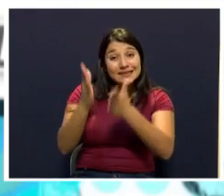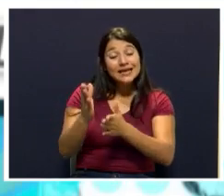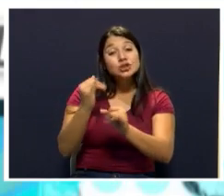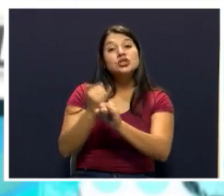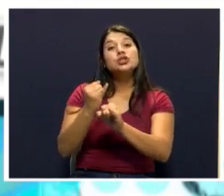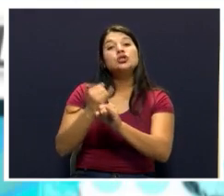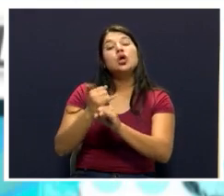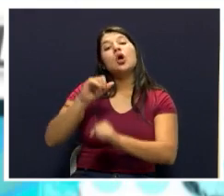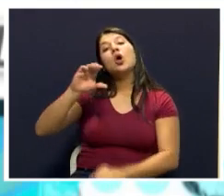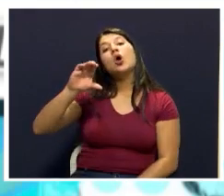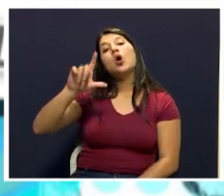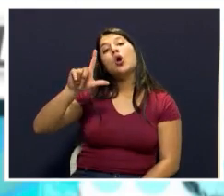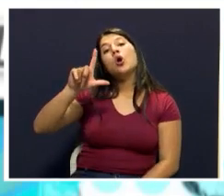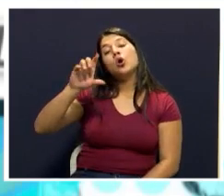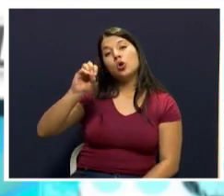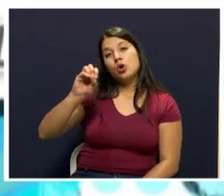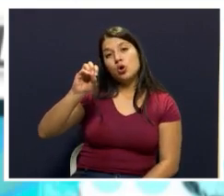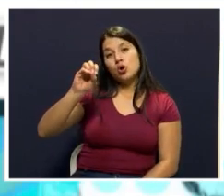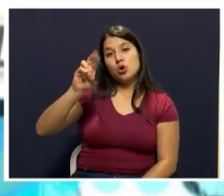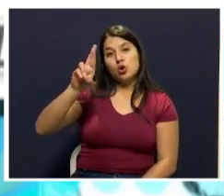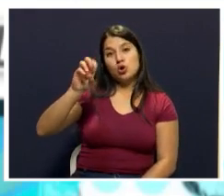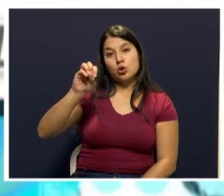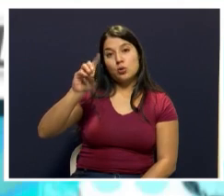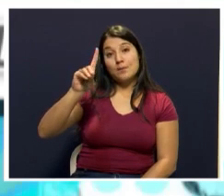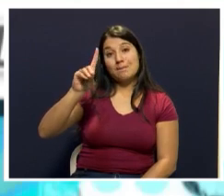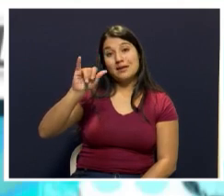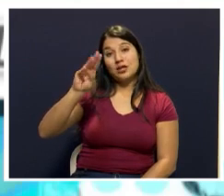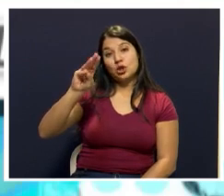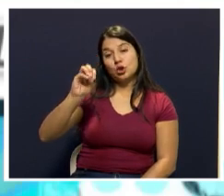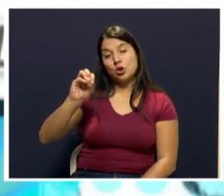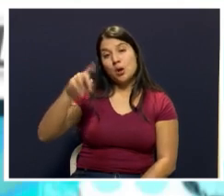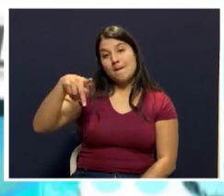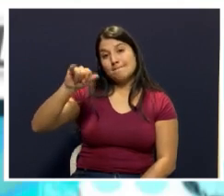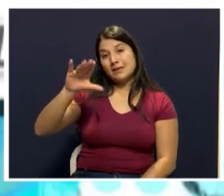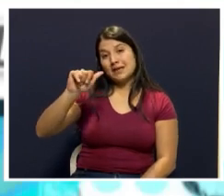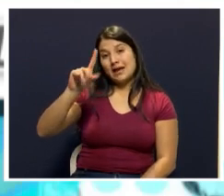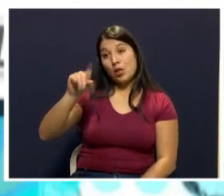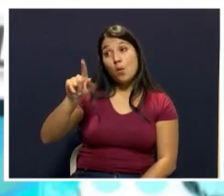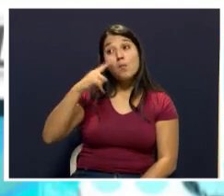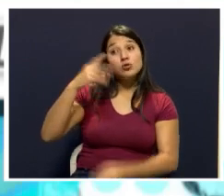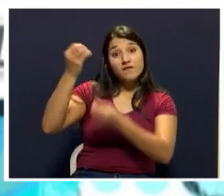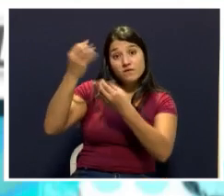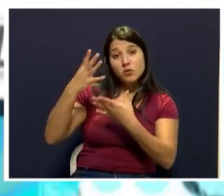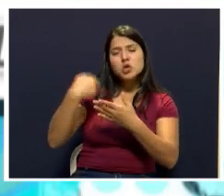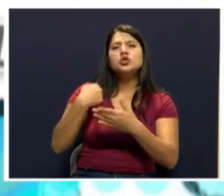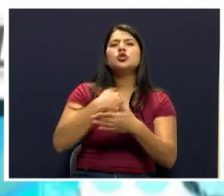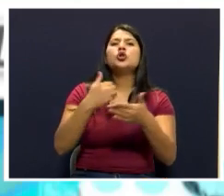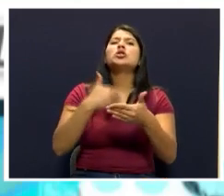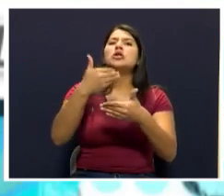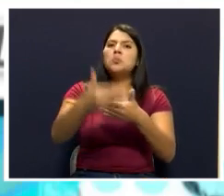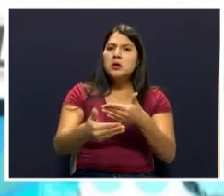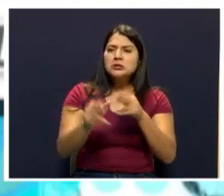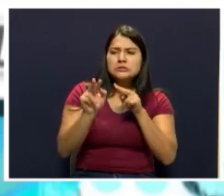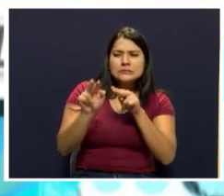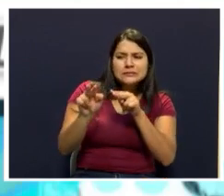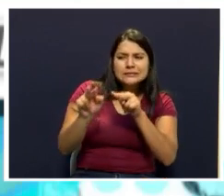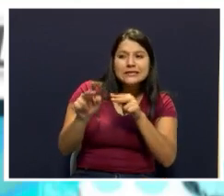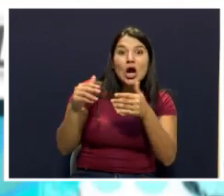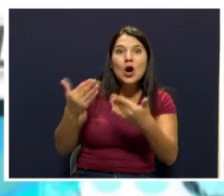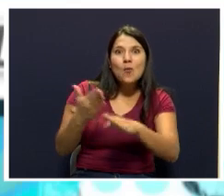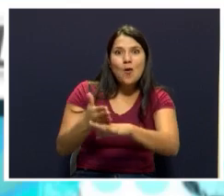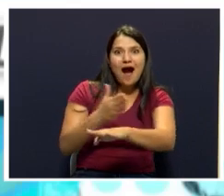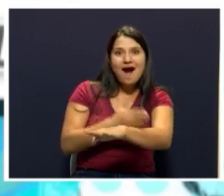Muchísimas gracias por el trabajo y por la explicación. Vamos a seguir conversando en los días que vienen, monitoreando el avance